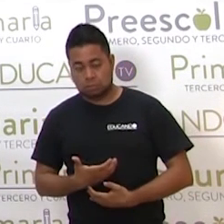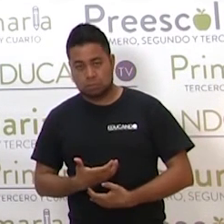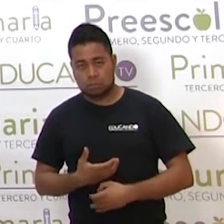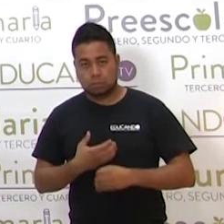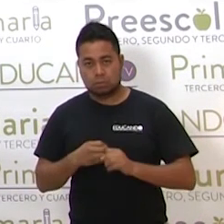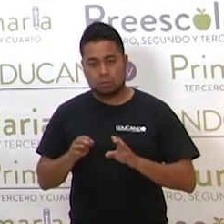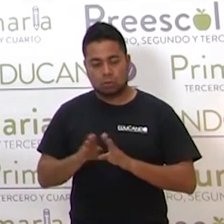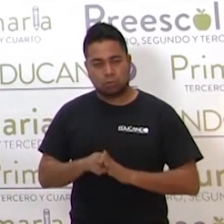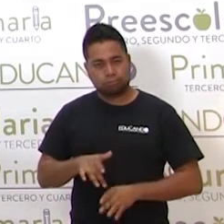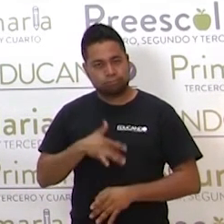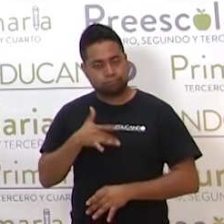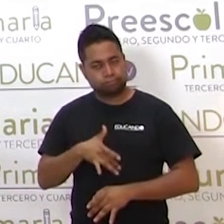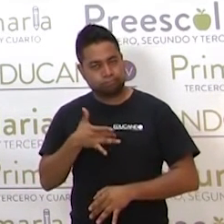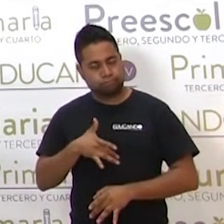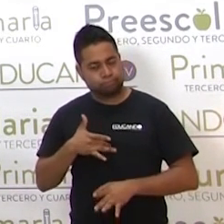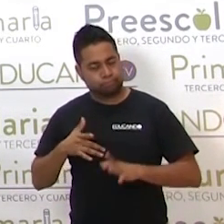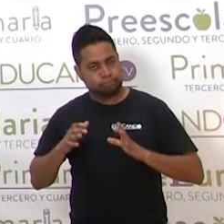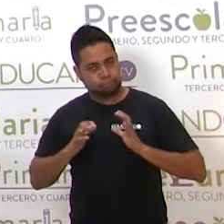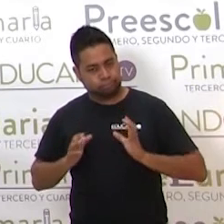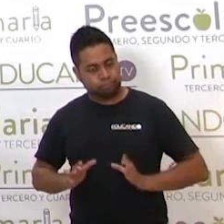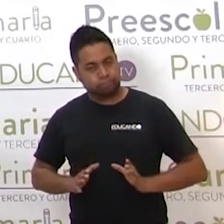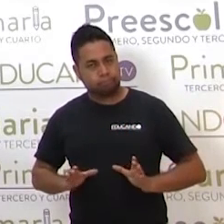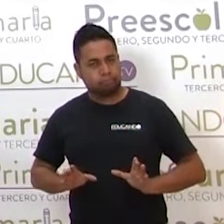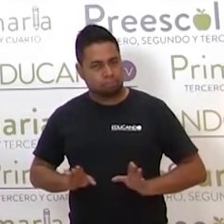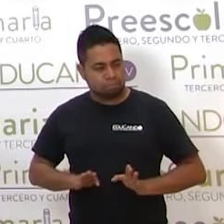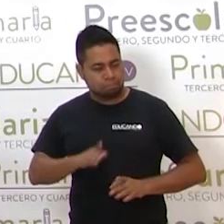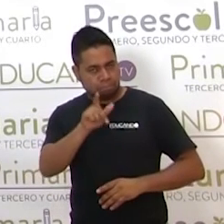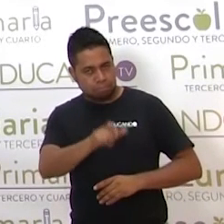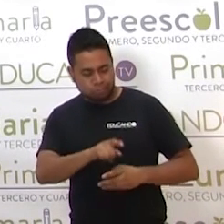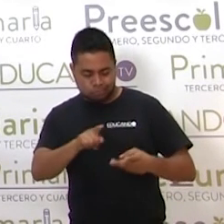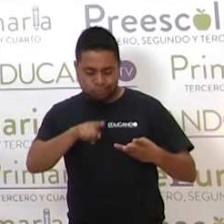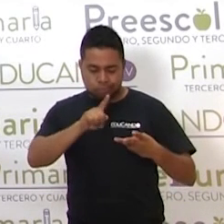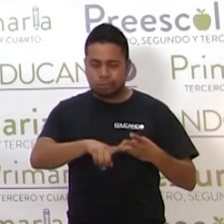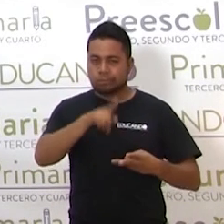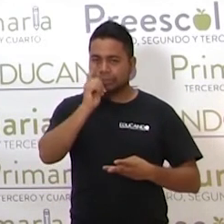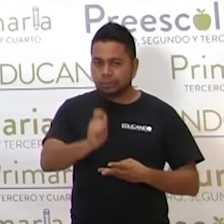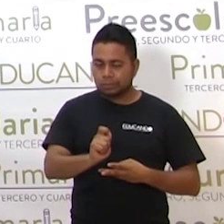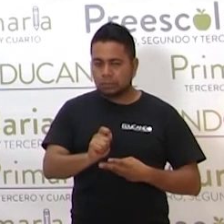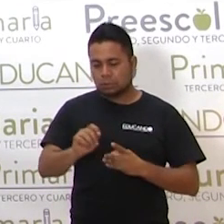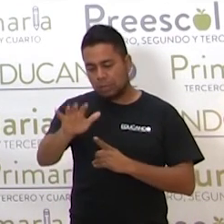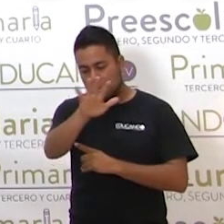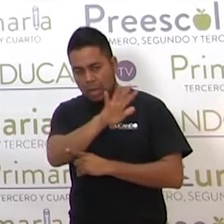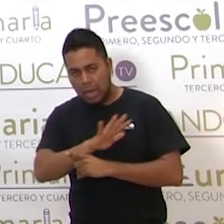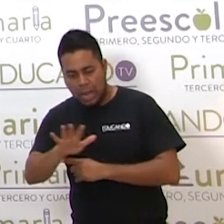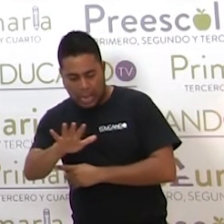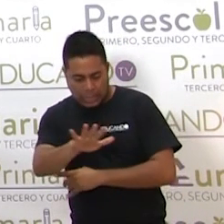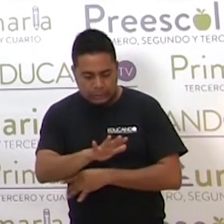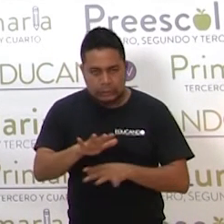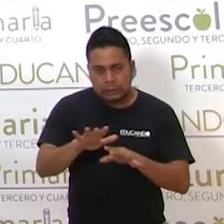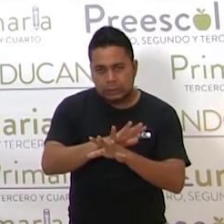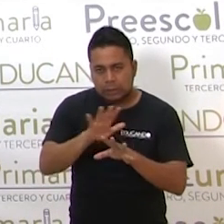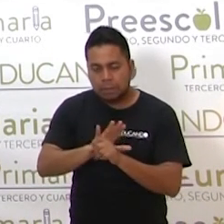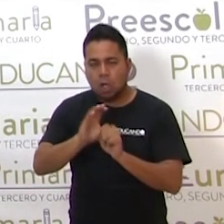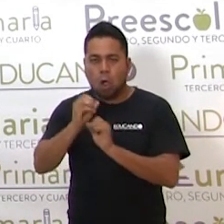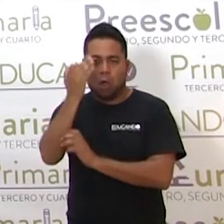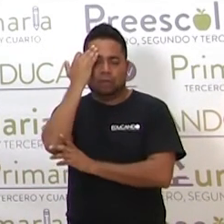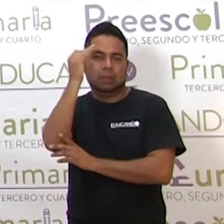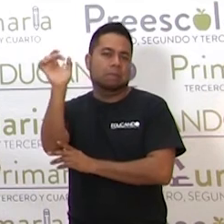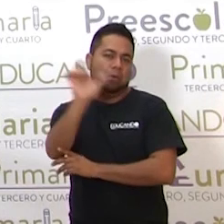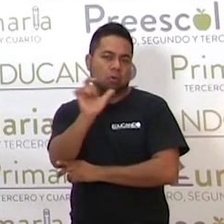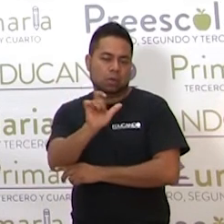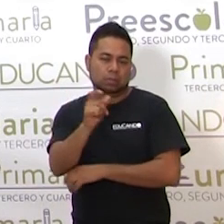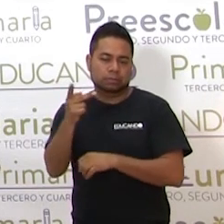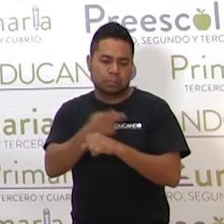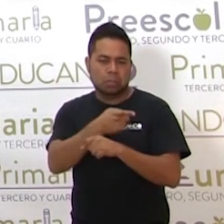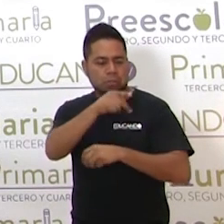su personalidad? El paso 3 sería sustituir el ambiente físico o el tiempo en que suceden las